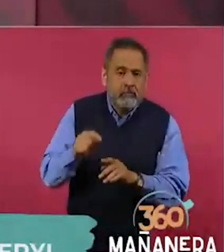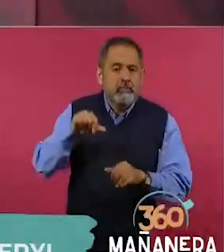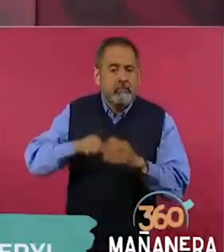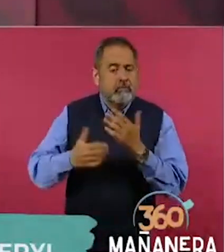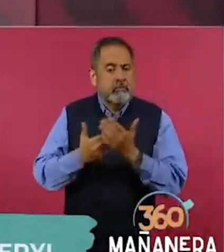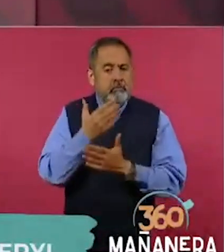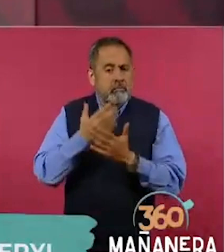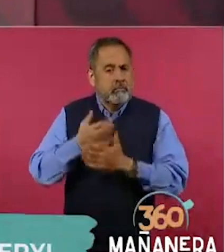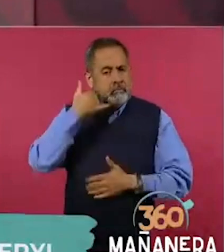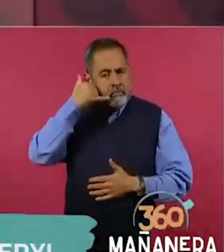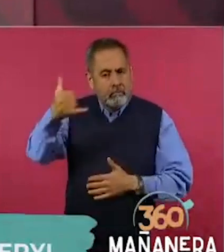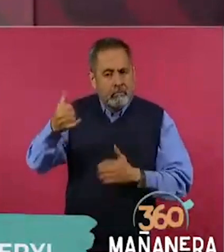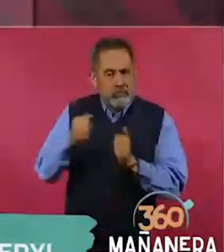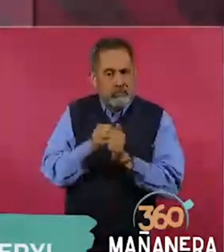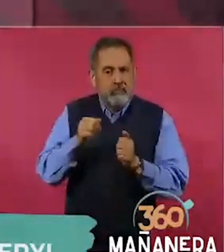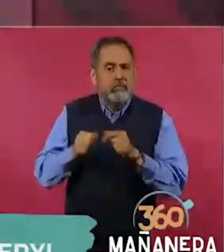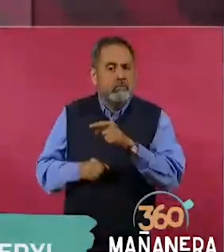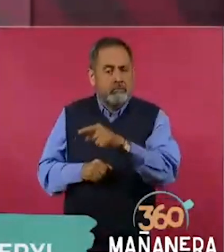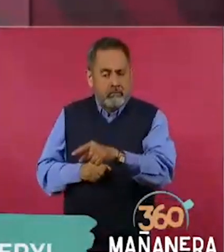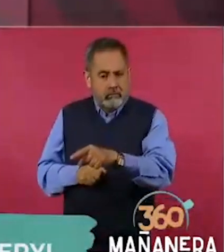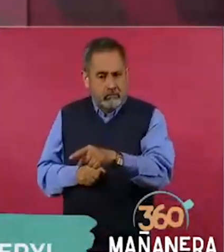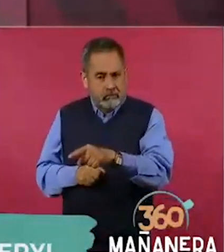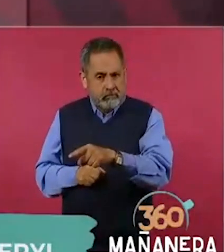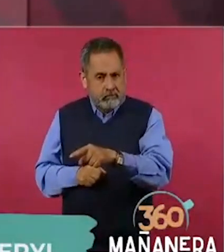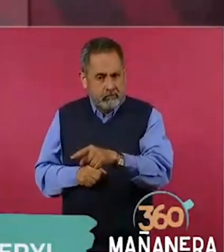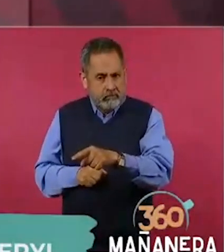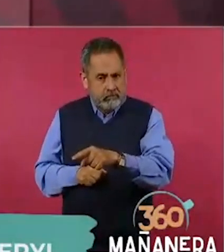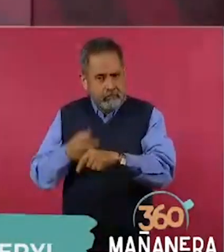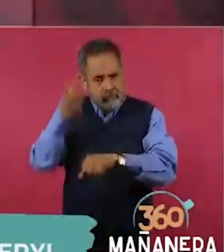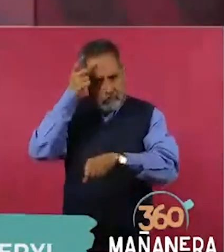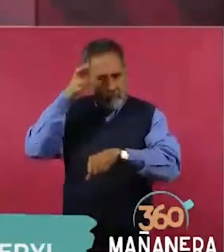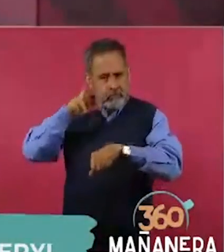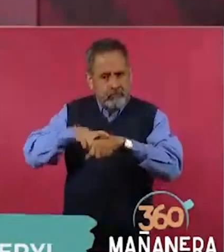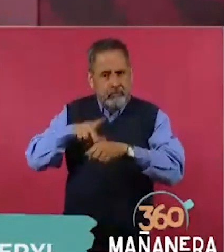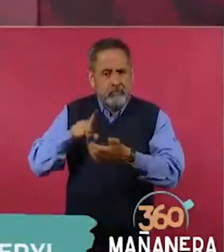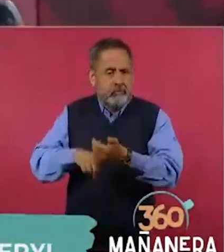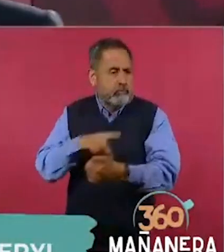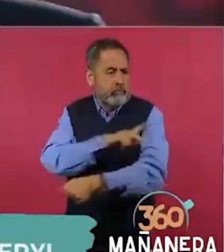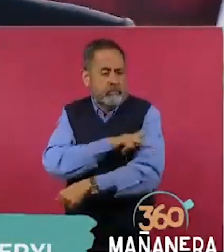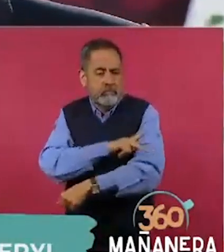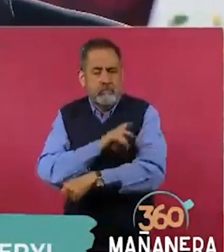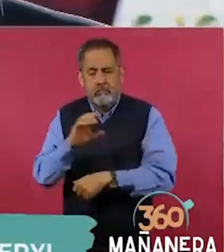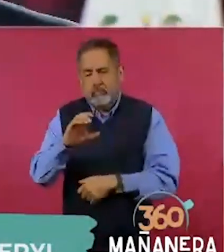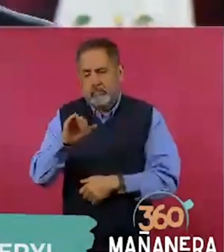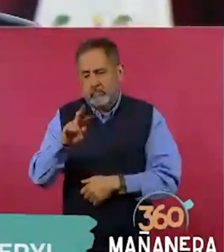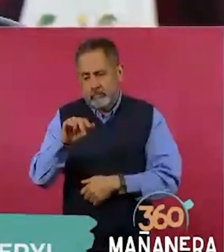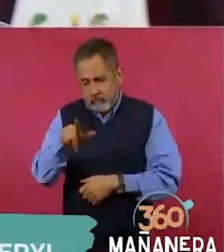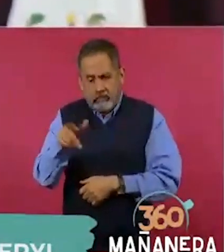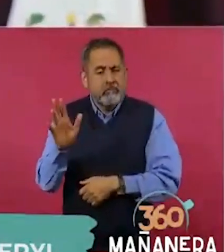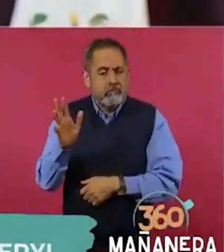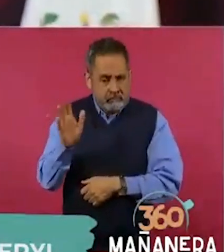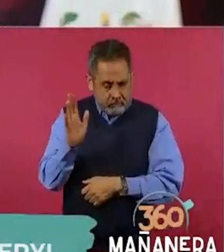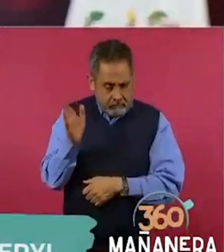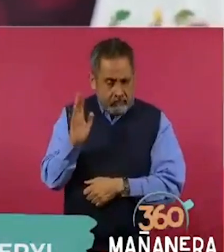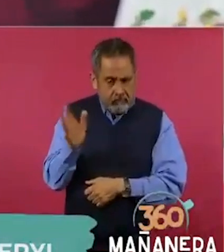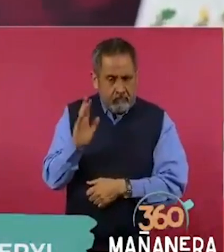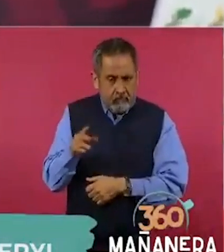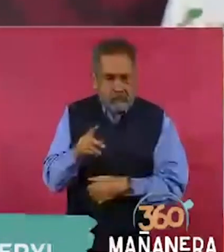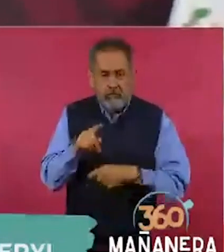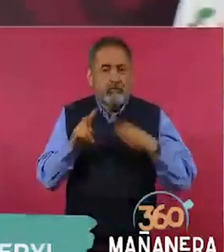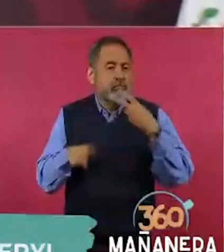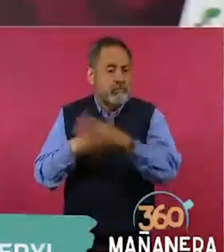Hablé con la directora de protección civil ya está el